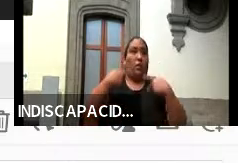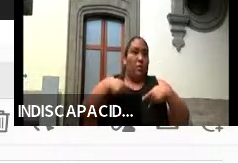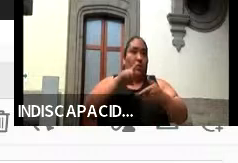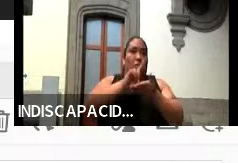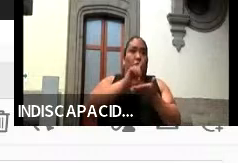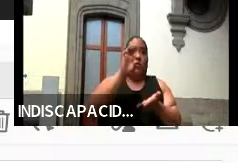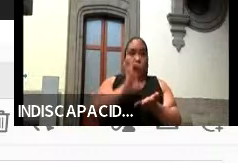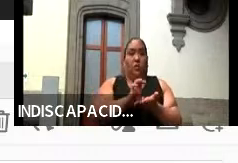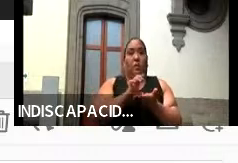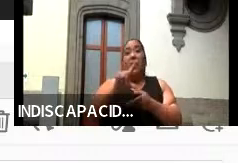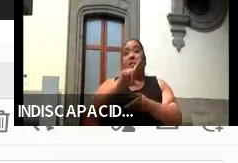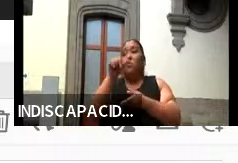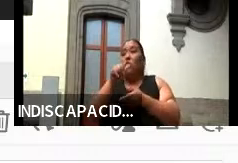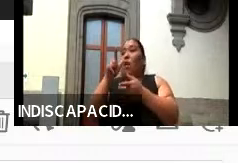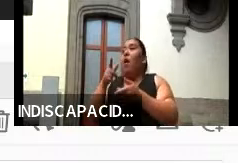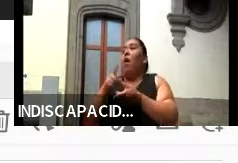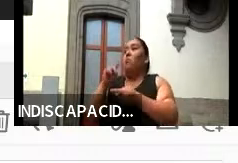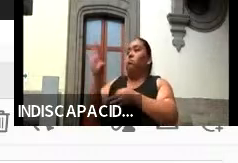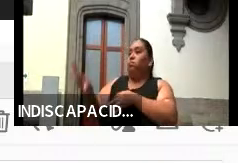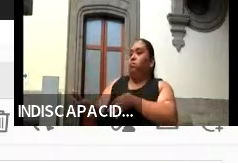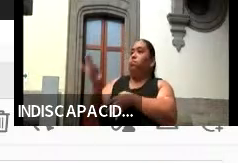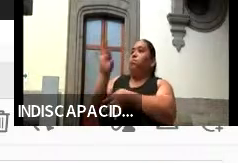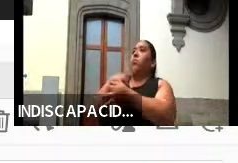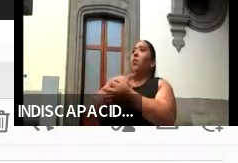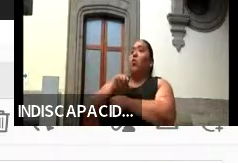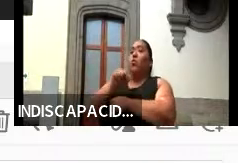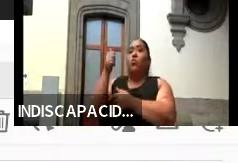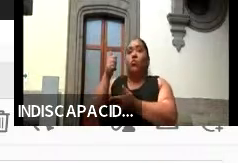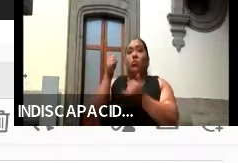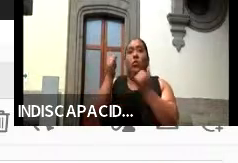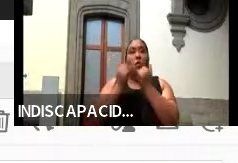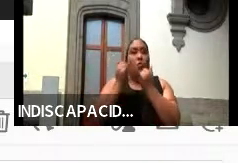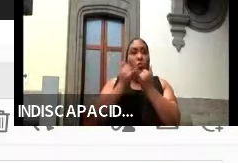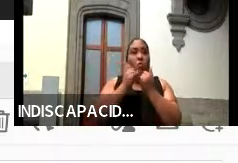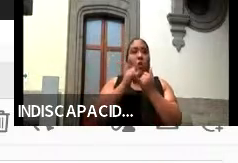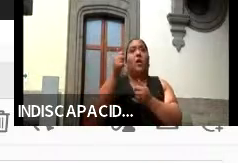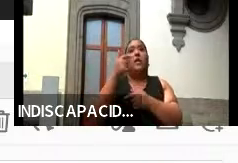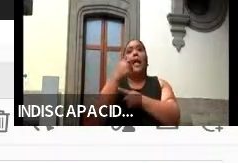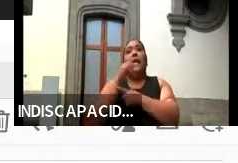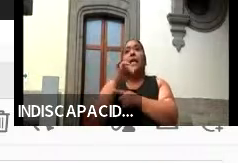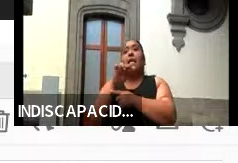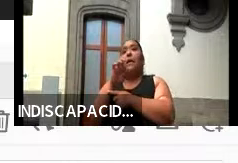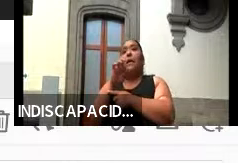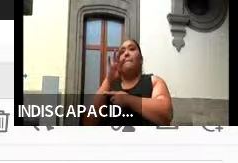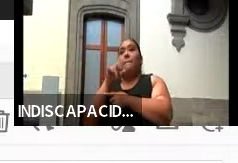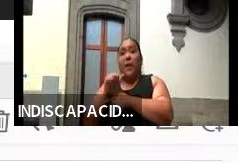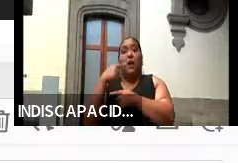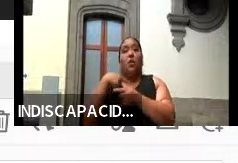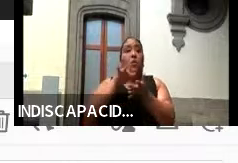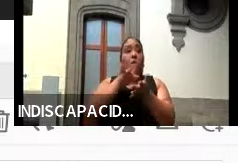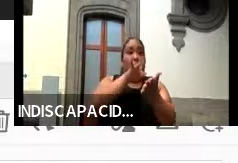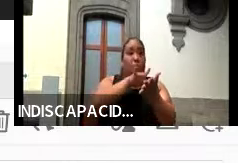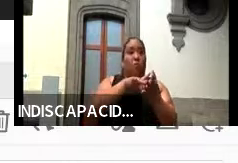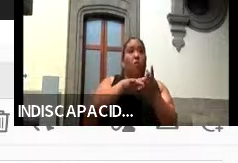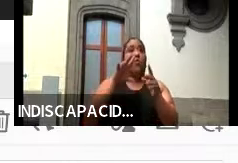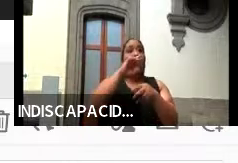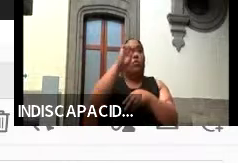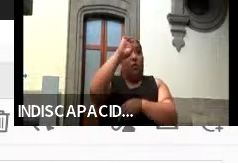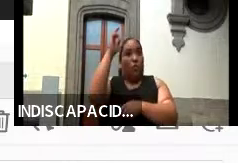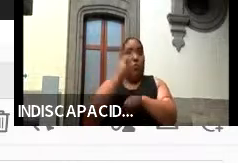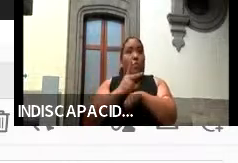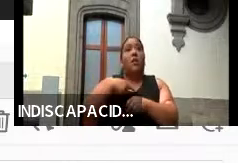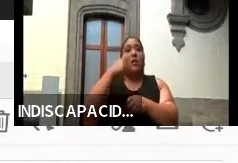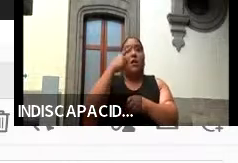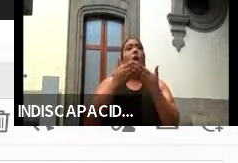luego retoma en un ejercicio nuestra sede en Ginebra con el apoyo de la Unión Europea y hoy está a